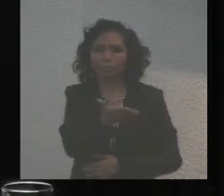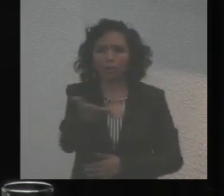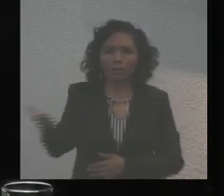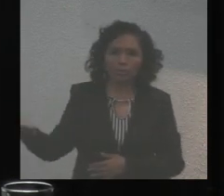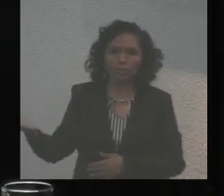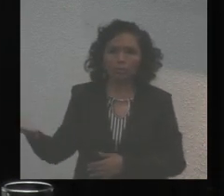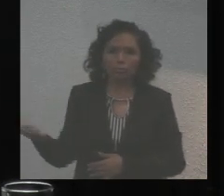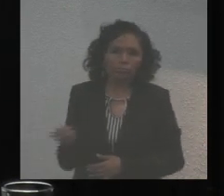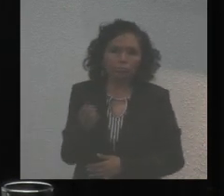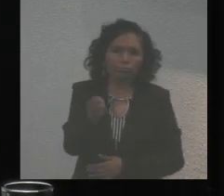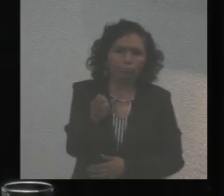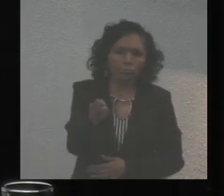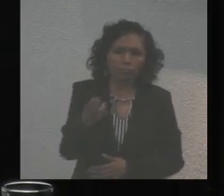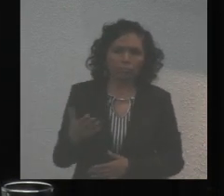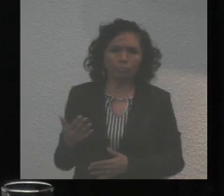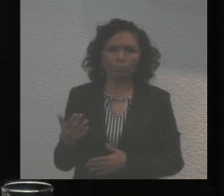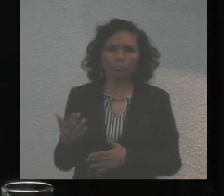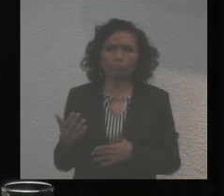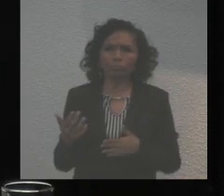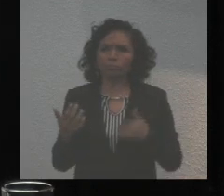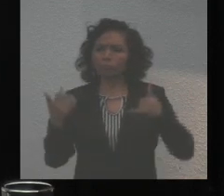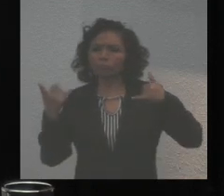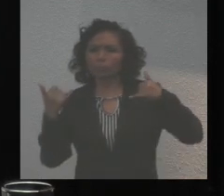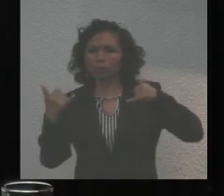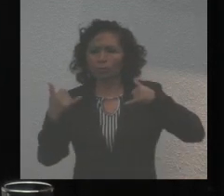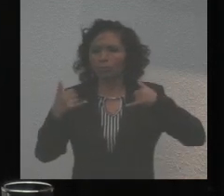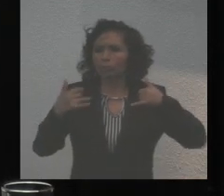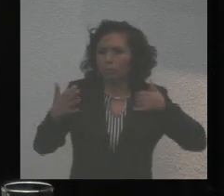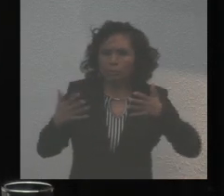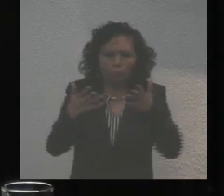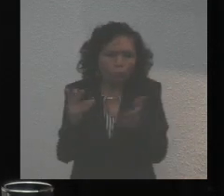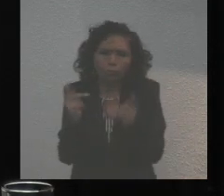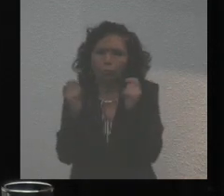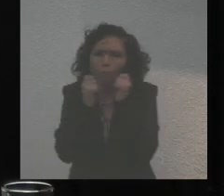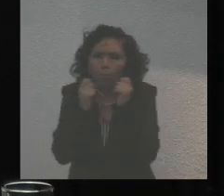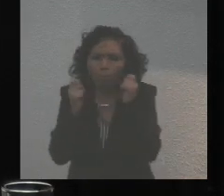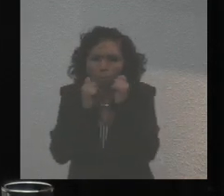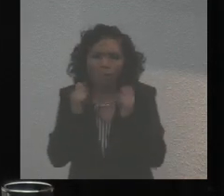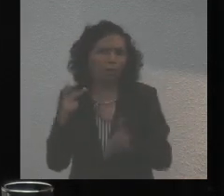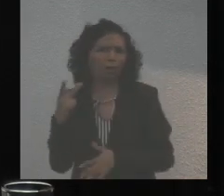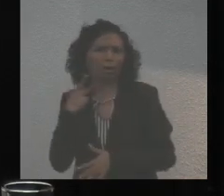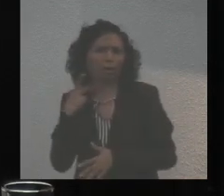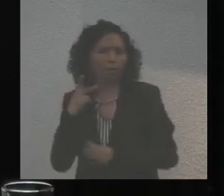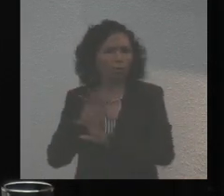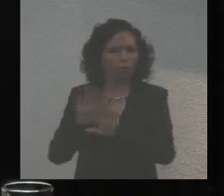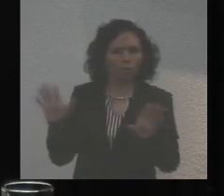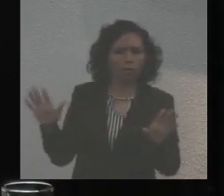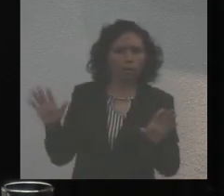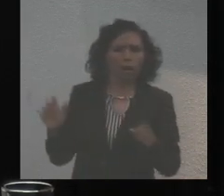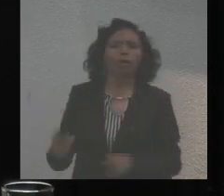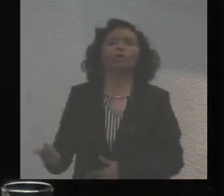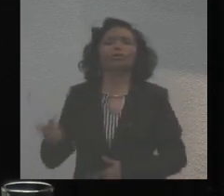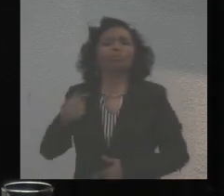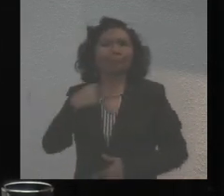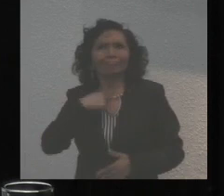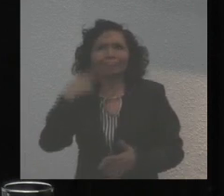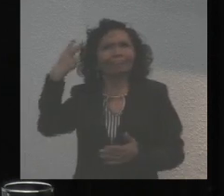necesariamente tiene que ser la militante de un espacio político para tener un compromiso por esta tierra. Yo